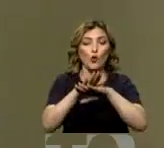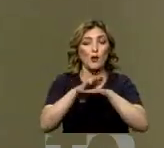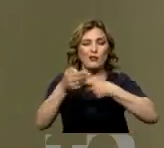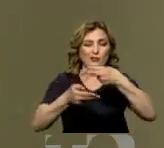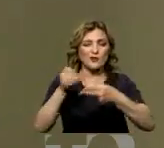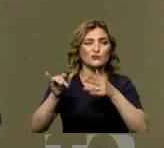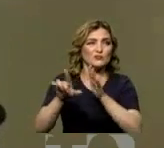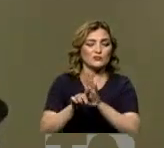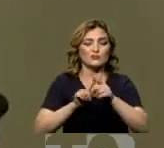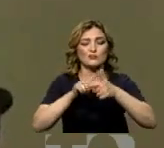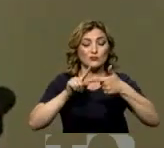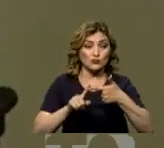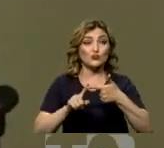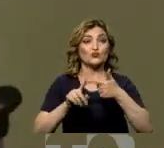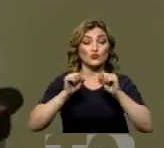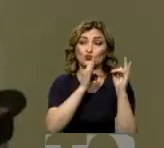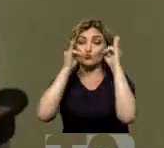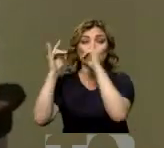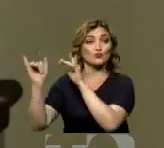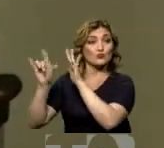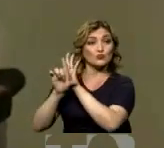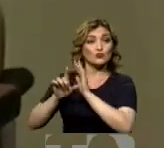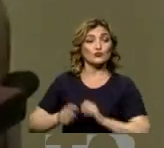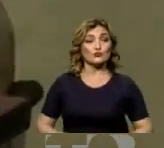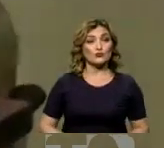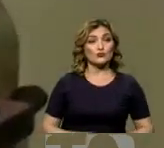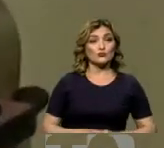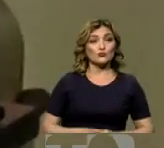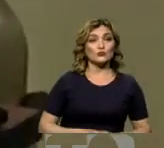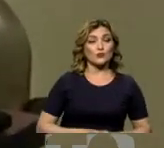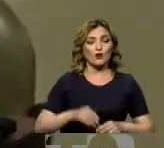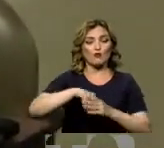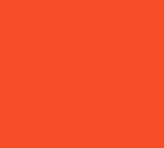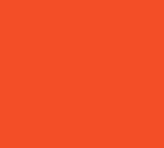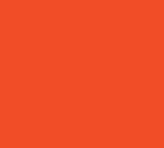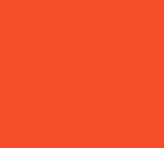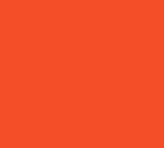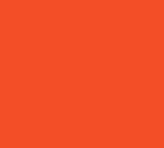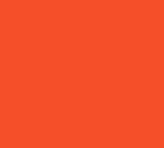activos, por ejemplo, con un posible enriquecimiento ilícito y también con peculado.